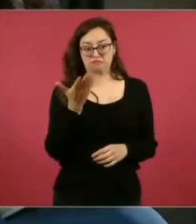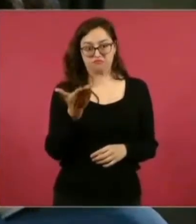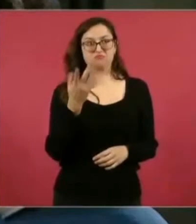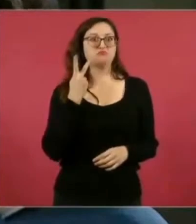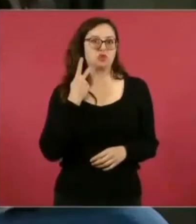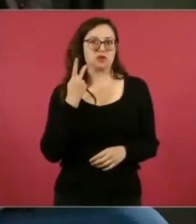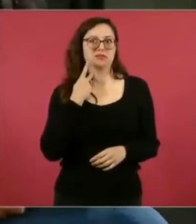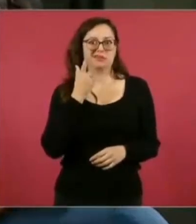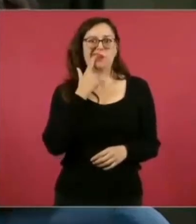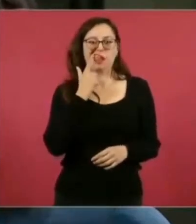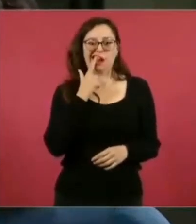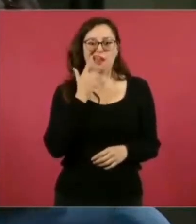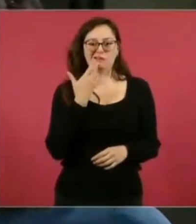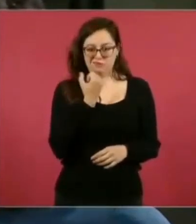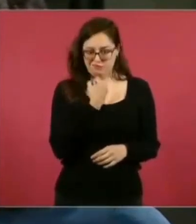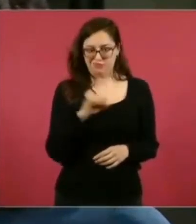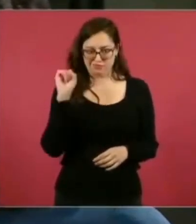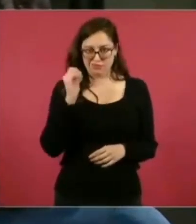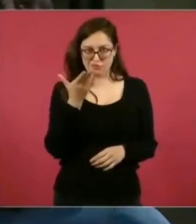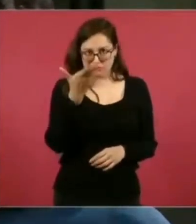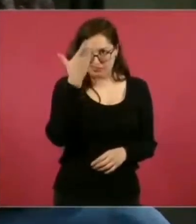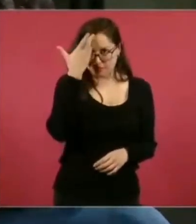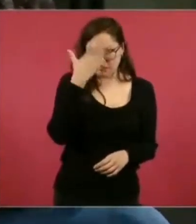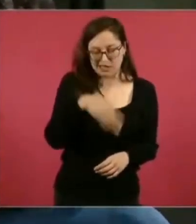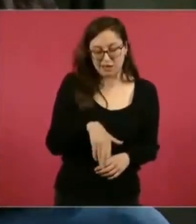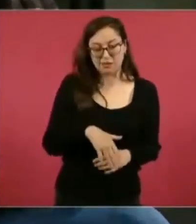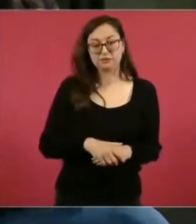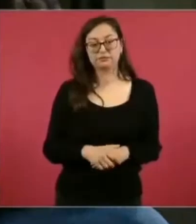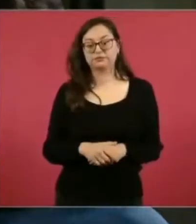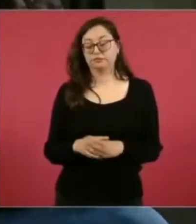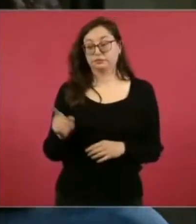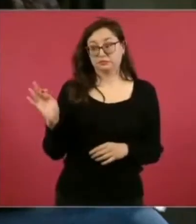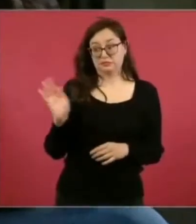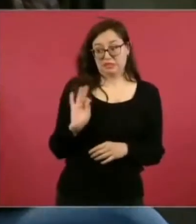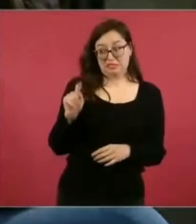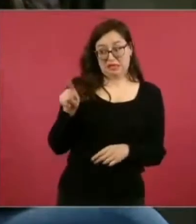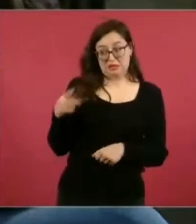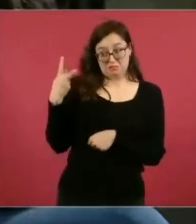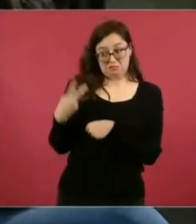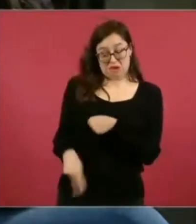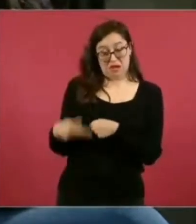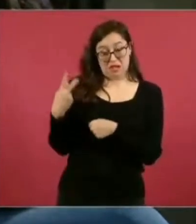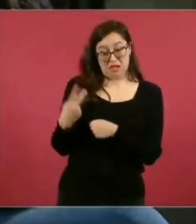experto en estas lides? ¿Y cuáles serían las recomendaciones